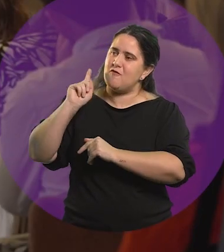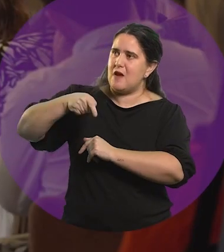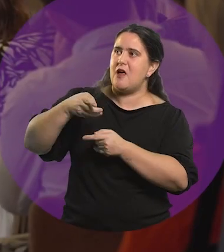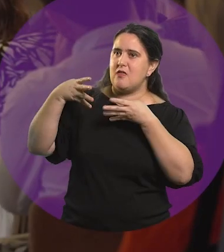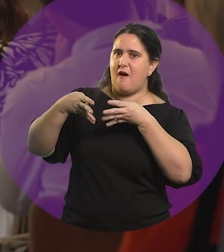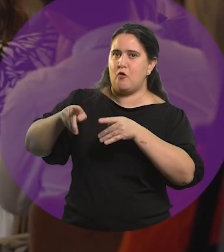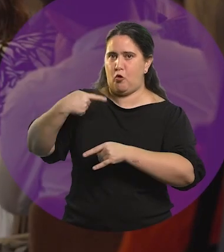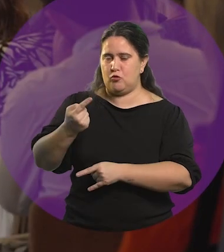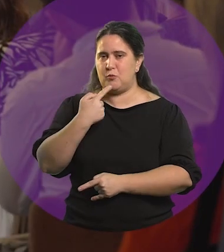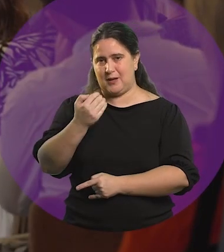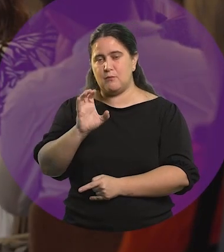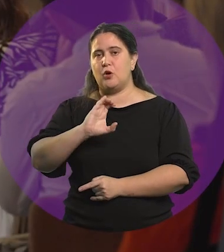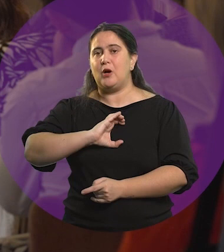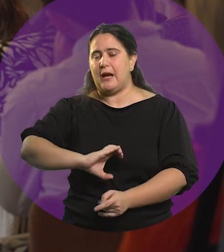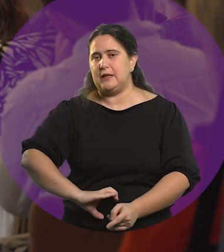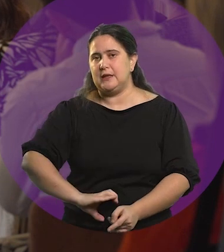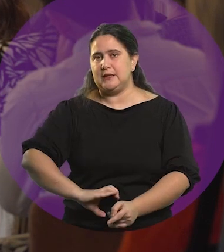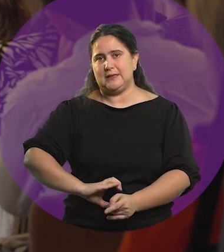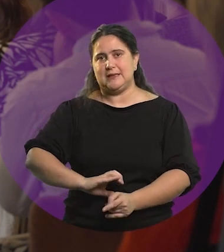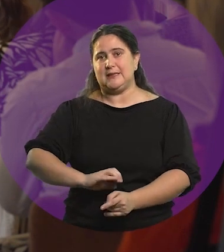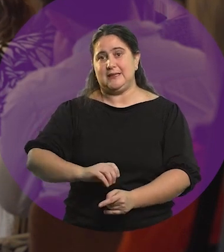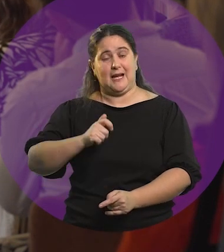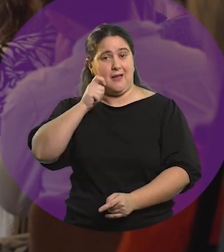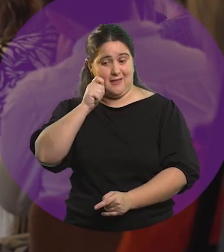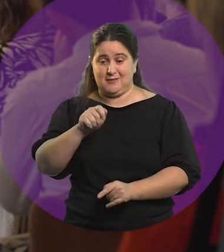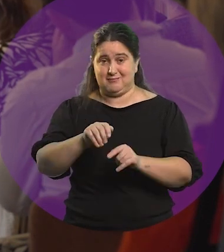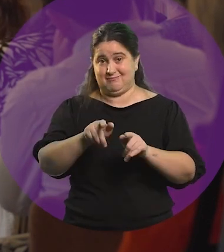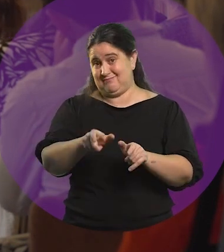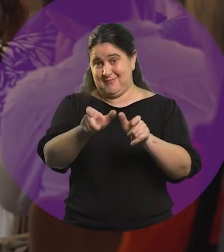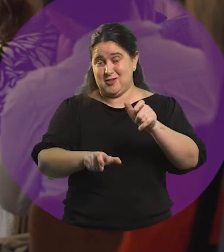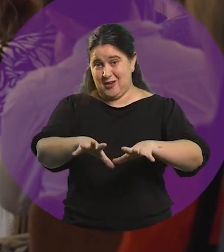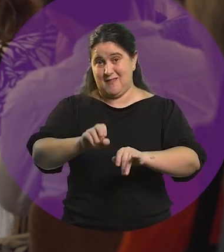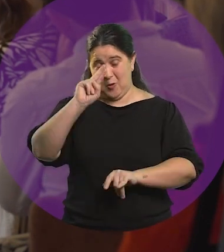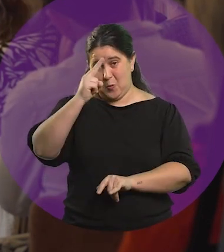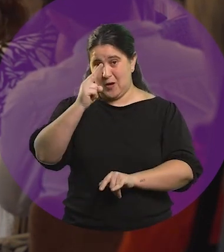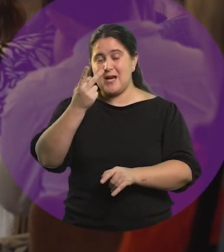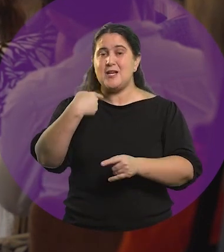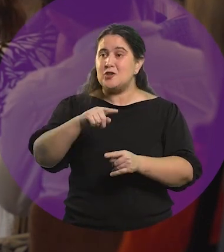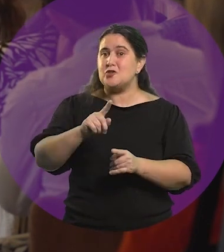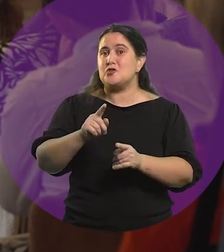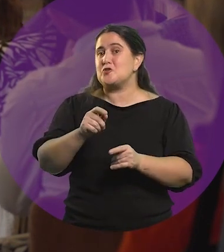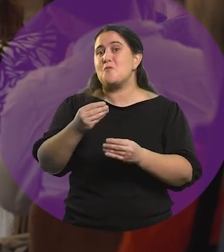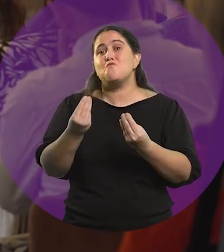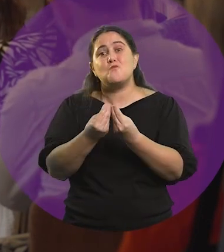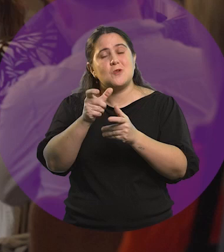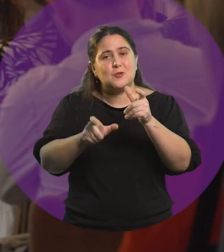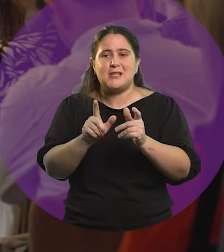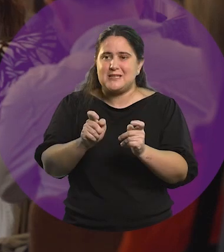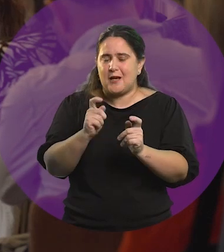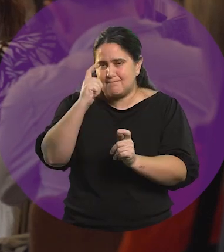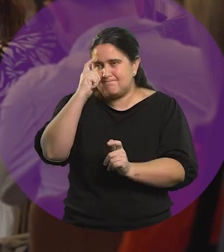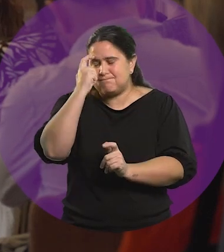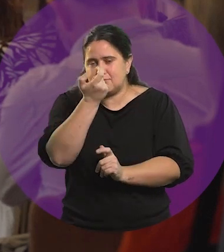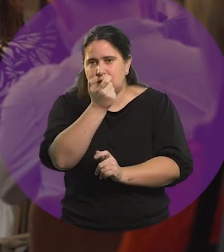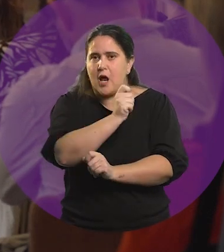ejemplo nuestras características etarias de nuestra población, que hace que muchas de las personas necesiten lo que llamamos